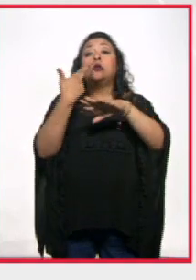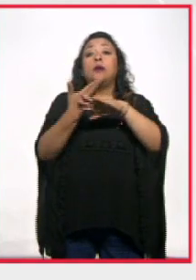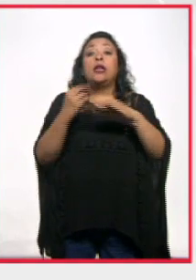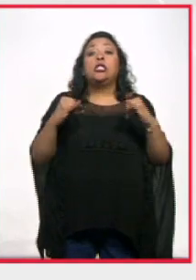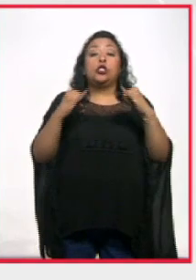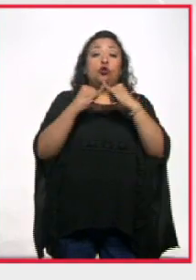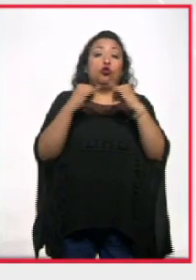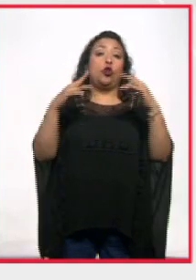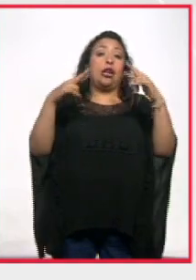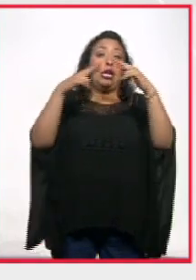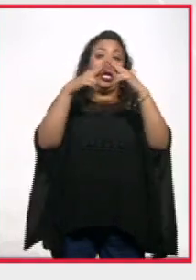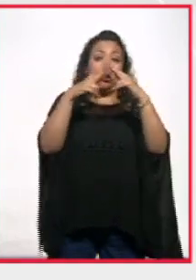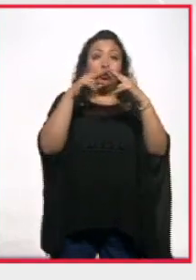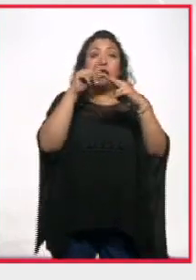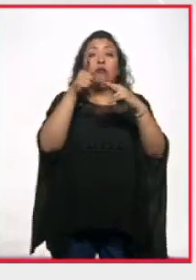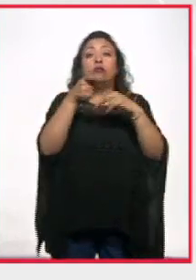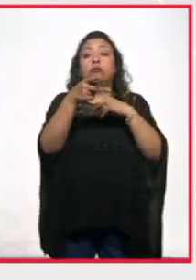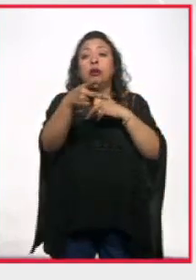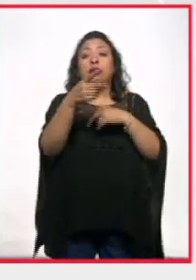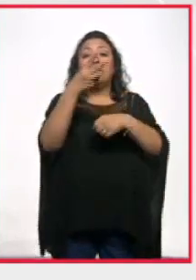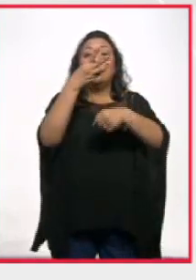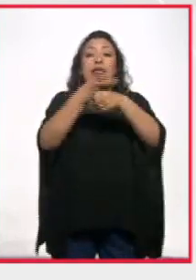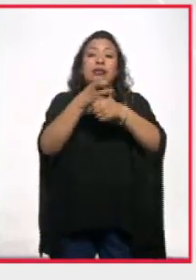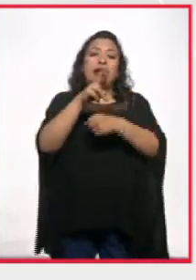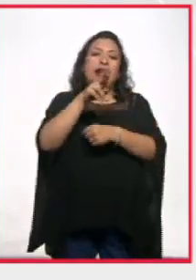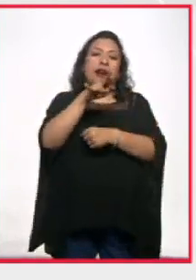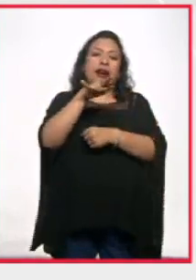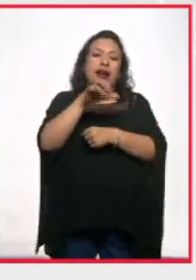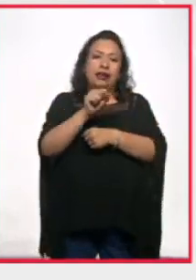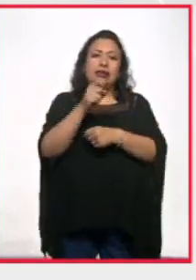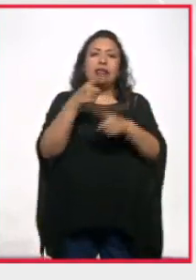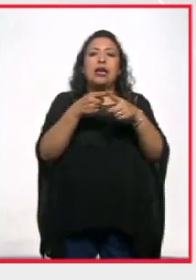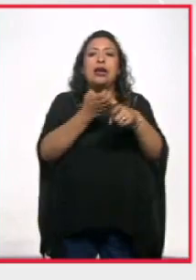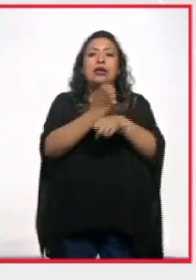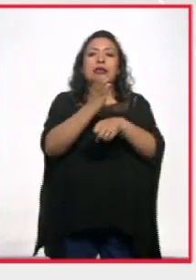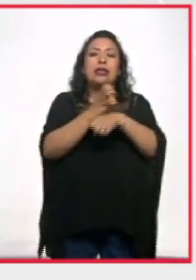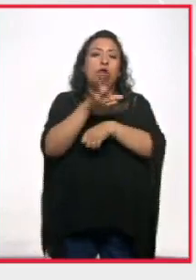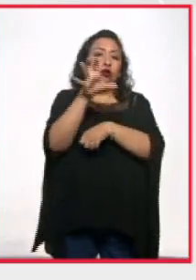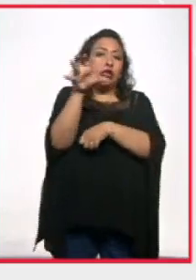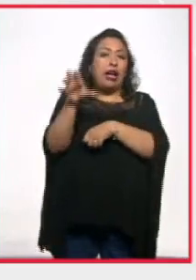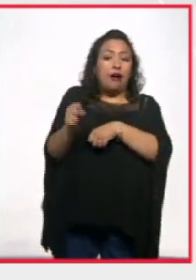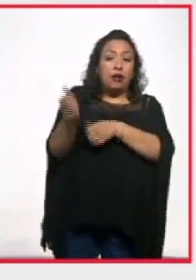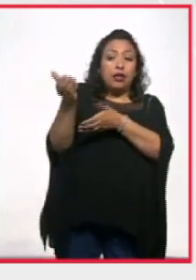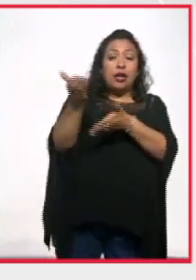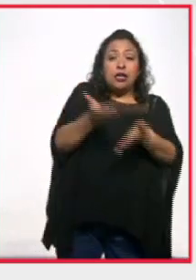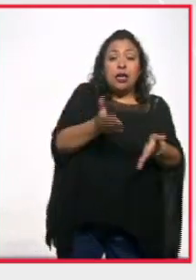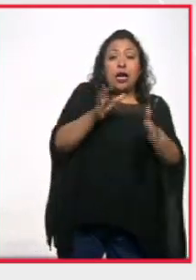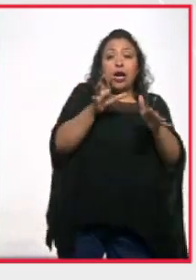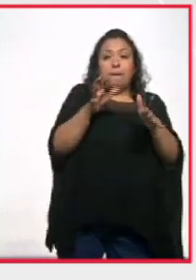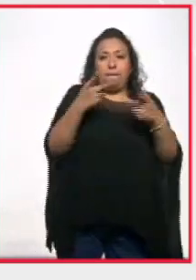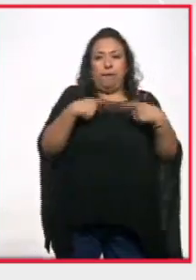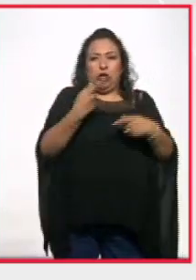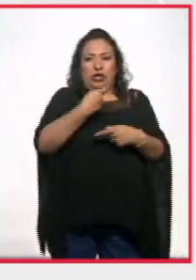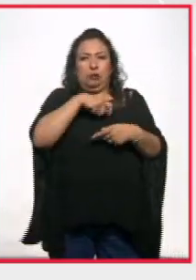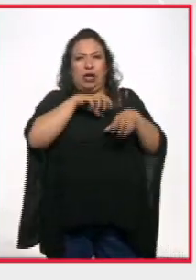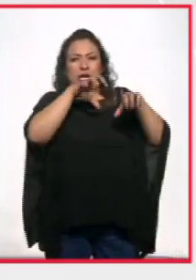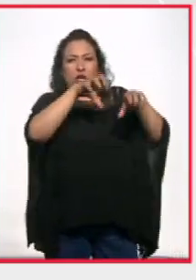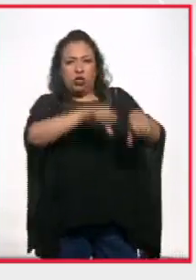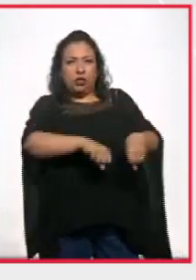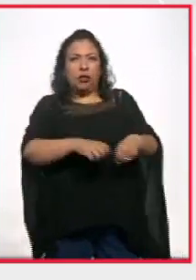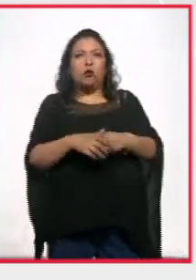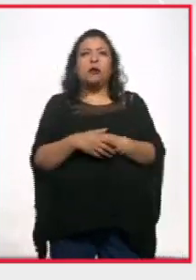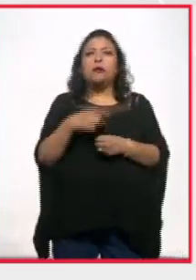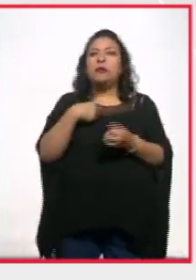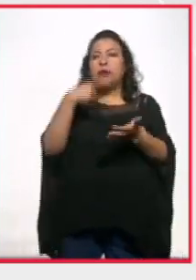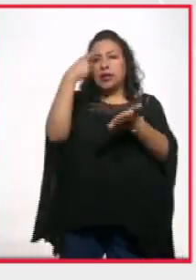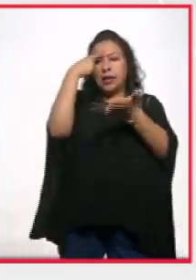institución religiosa y de la denominada tercera raíz de esclavos africanos que llegaron con los conquistadores. Creo